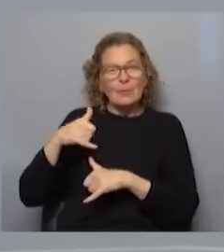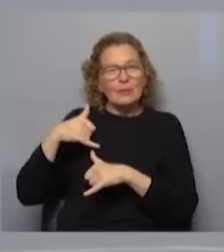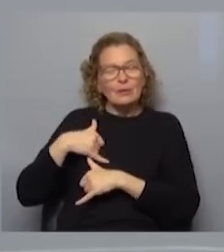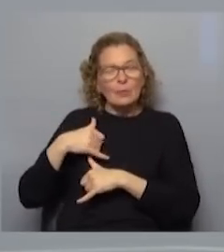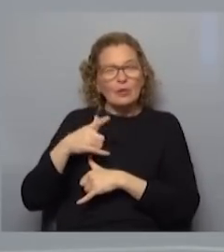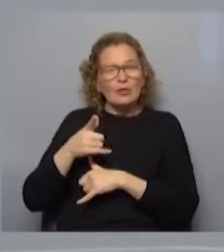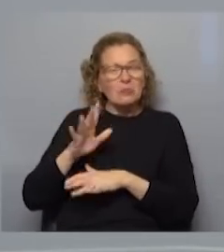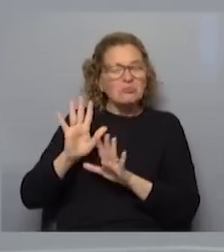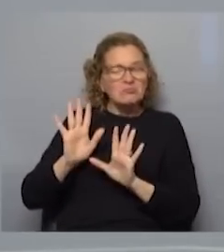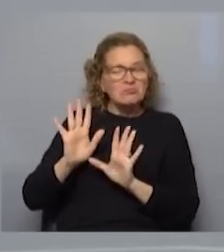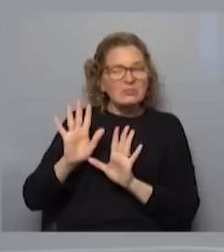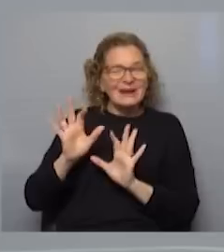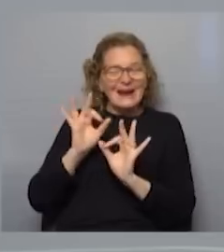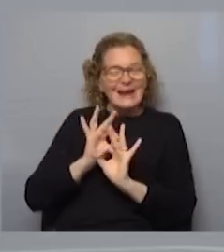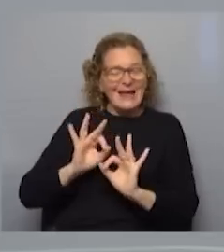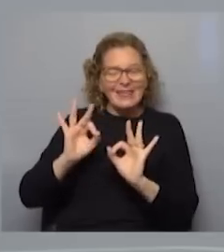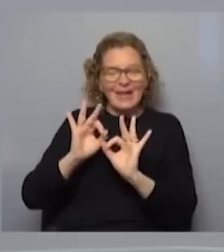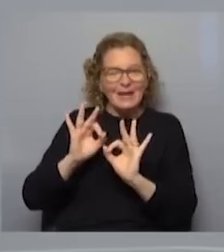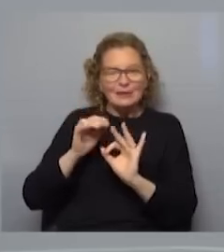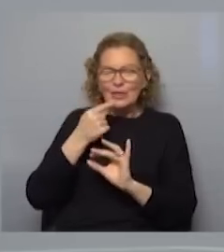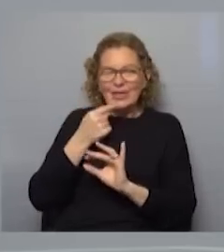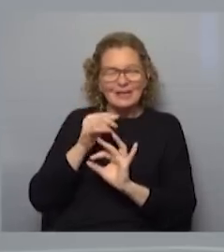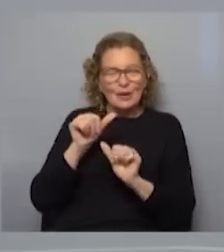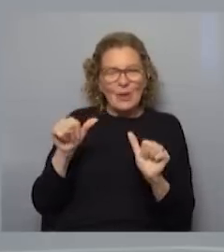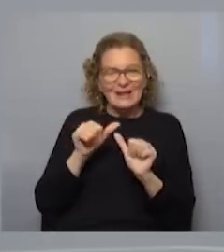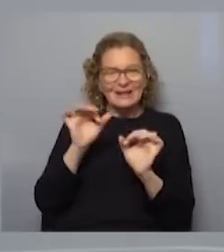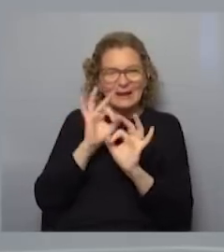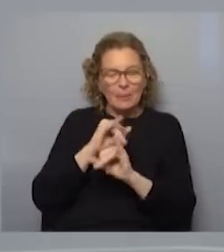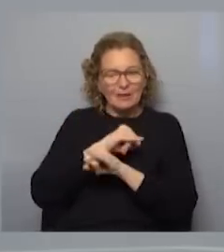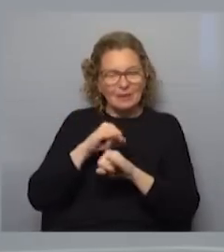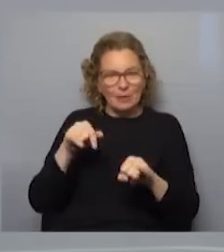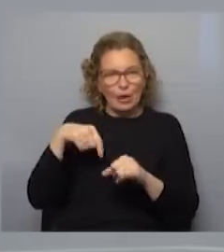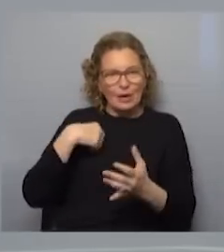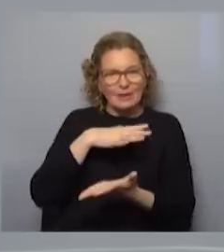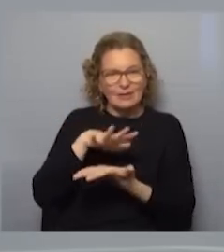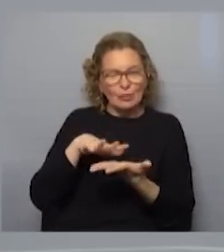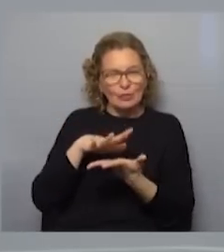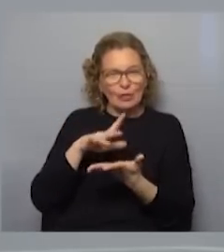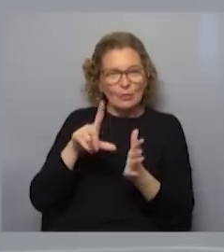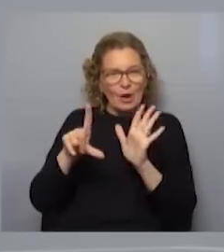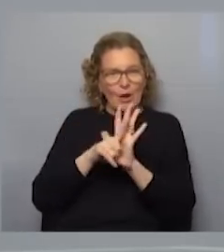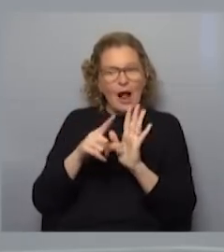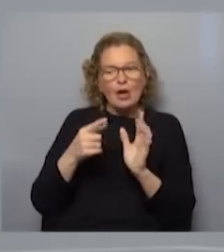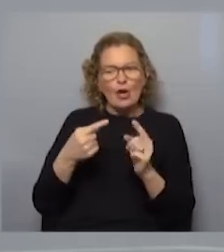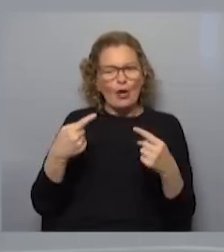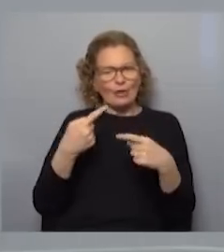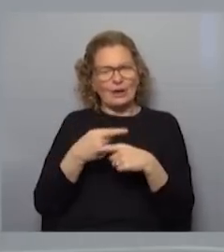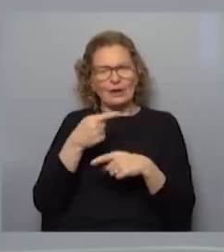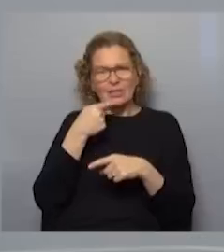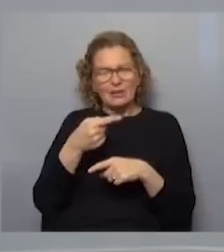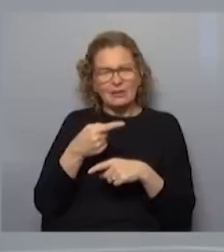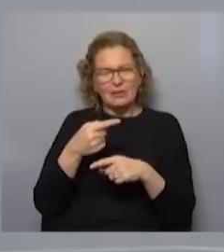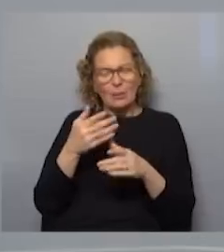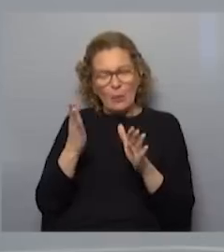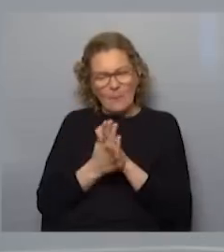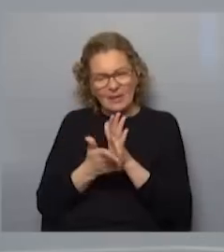defensa no toma ninguna medida para terminar con esa situación ilegal por el contrario se le inicia